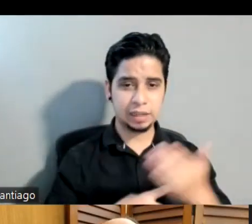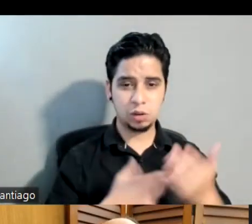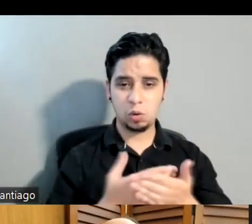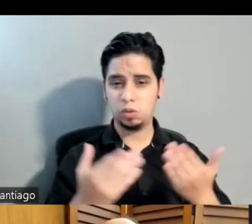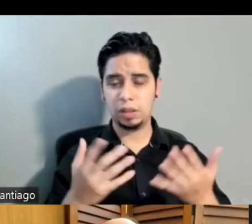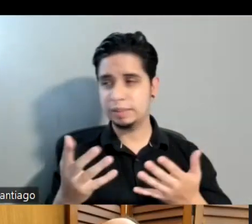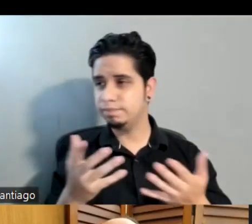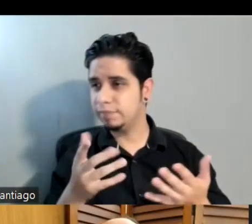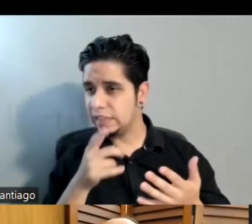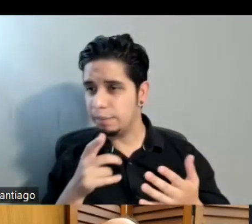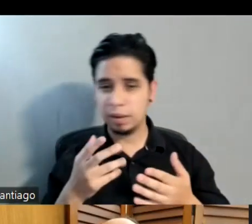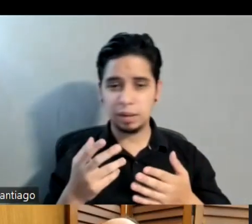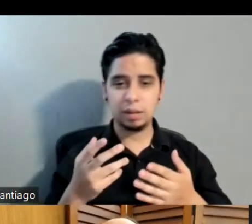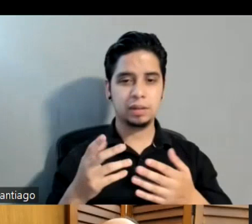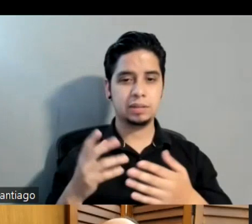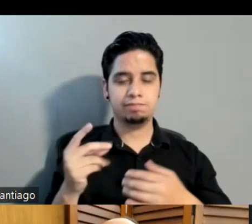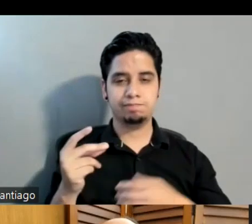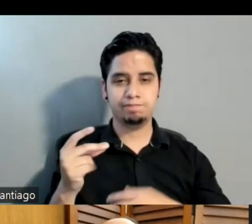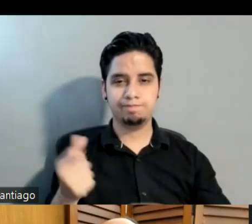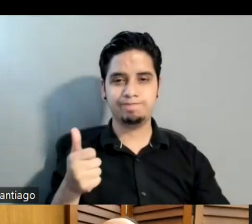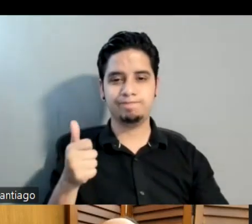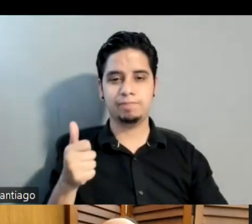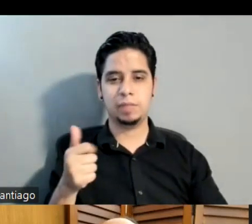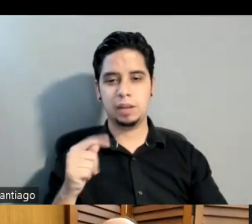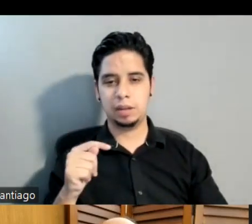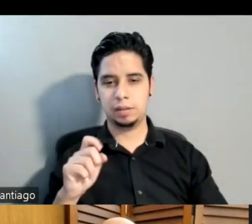dicho, y digo, ¡ah! ¡Caramba, Tere!